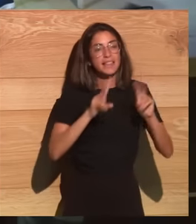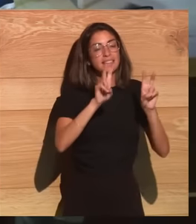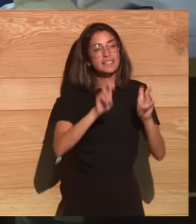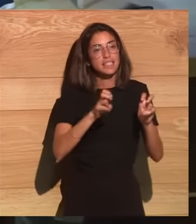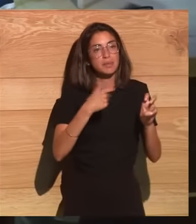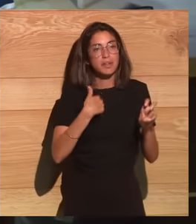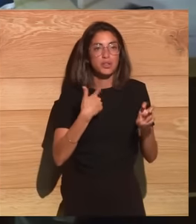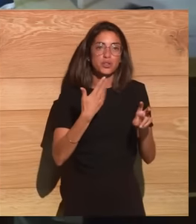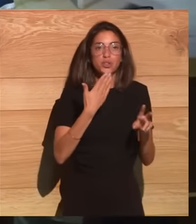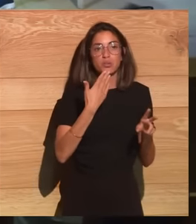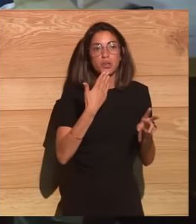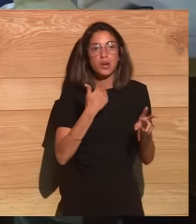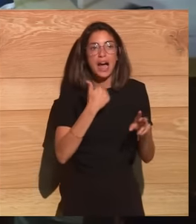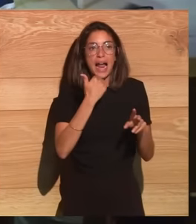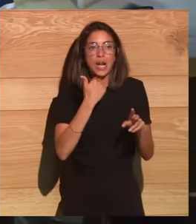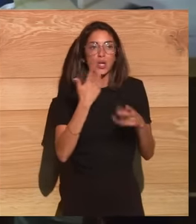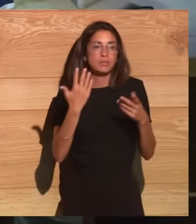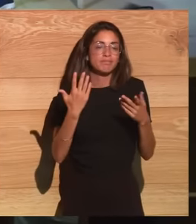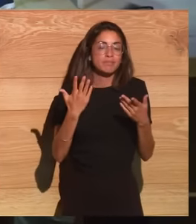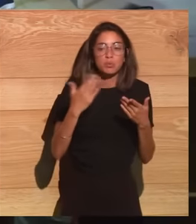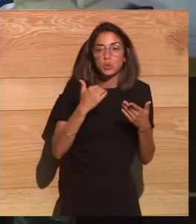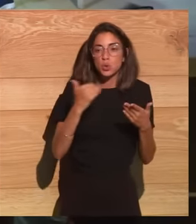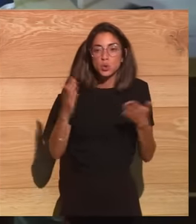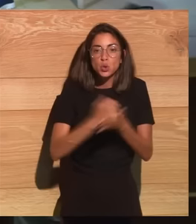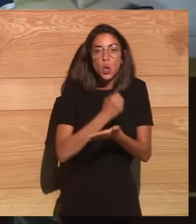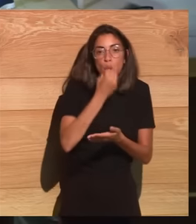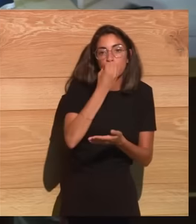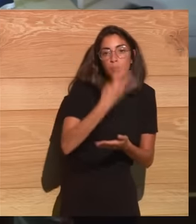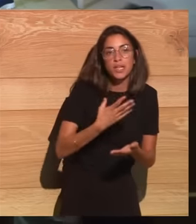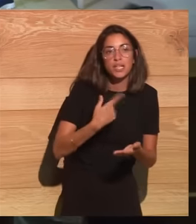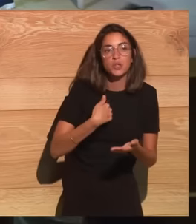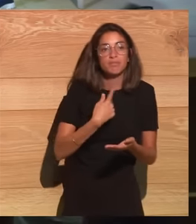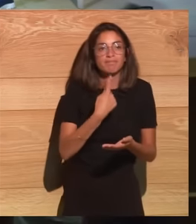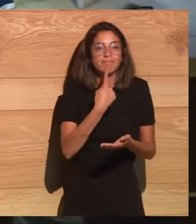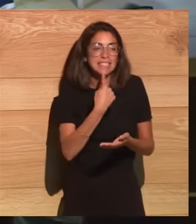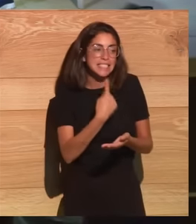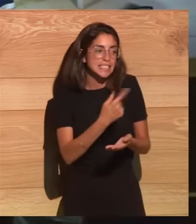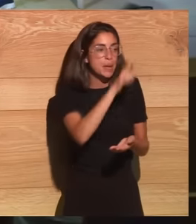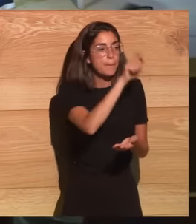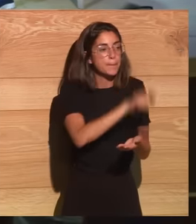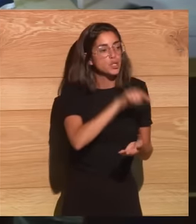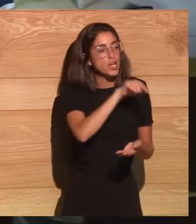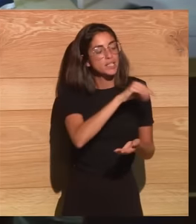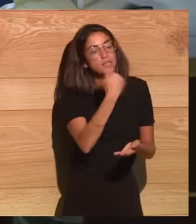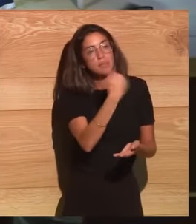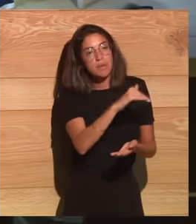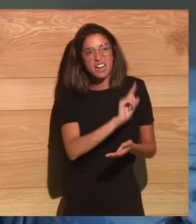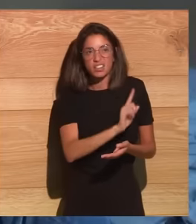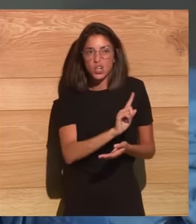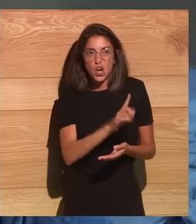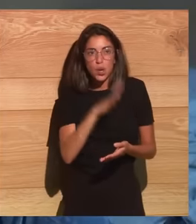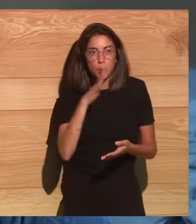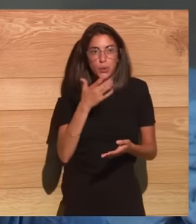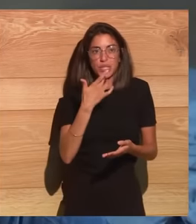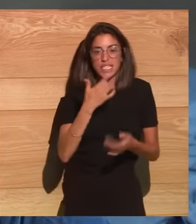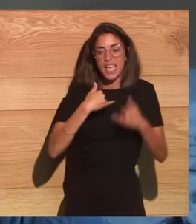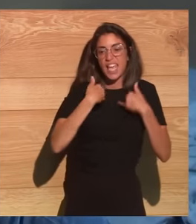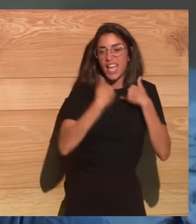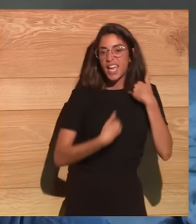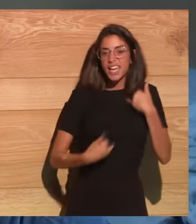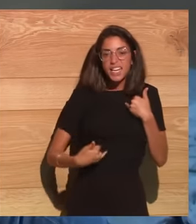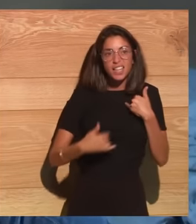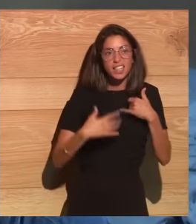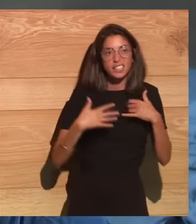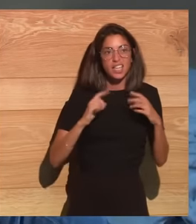en plan Heidi a decir, no, pero no voy a decir que esta persona... No, es que realmente cuando las heridas ya se han curado y se han